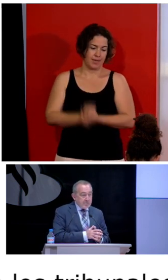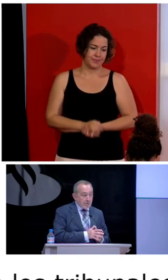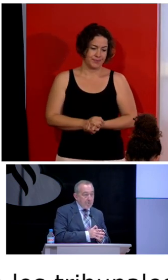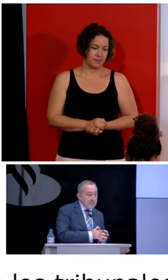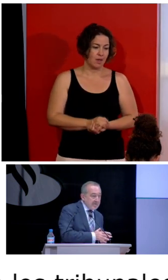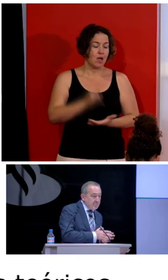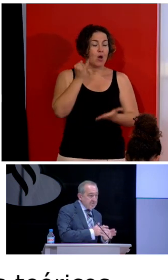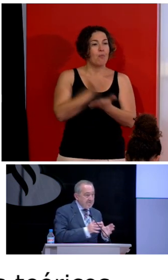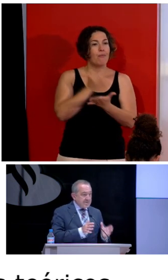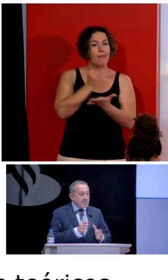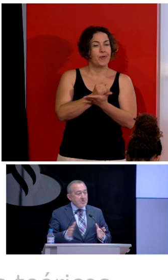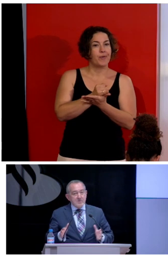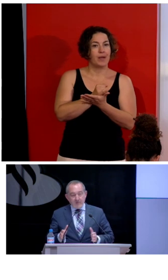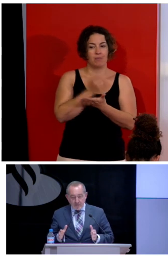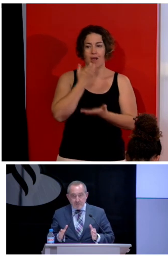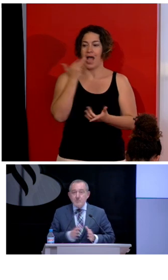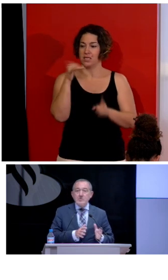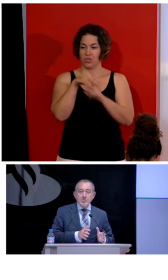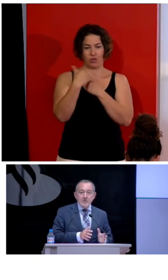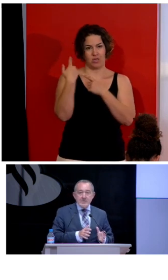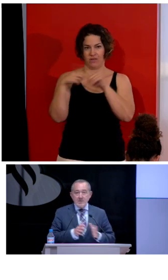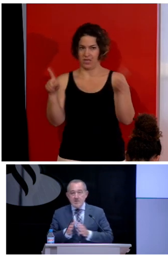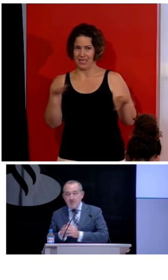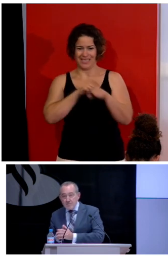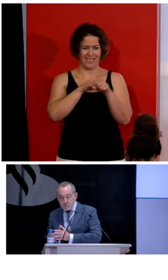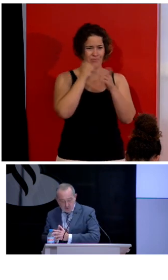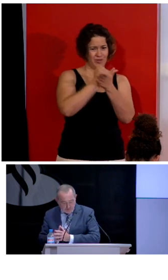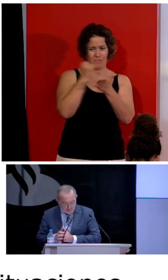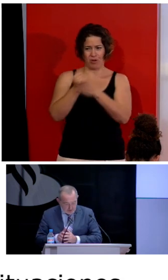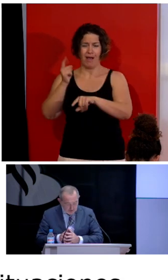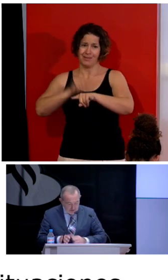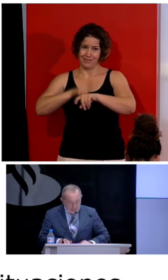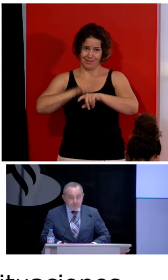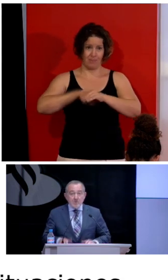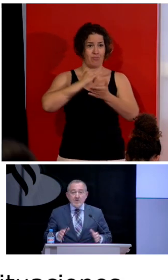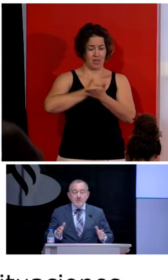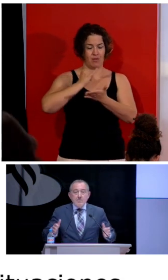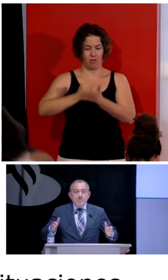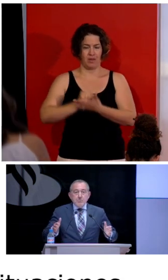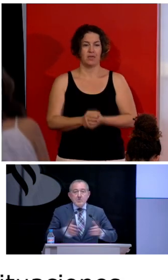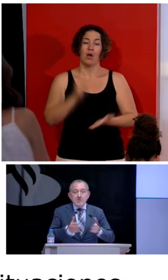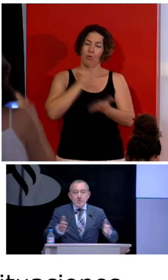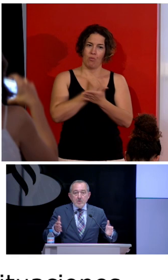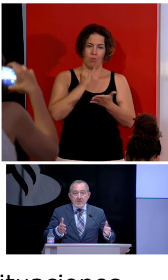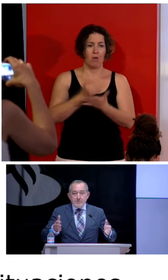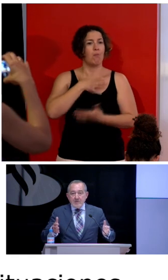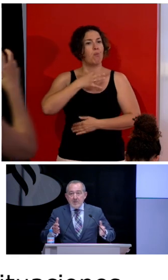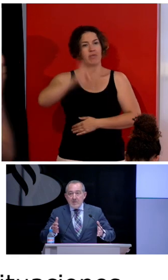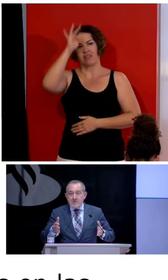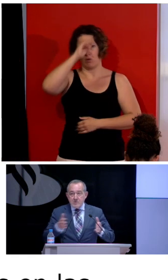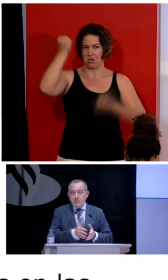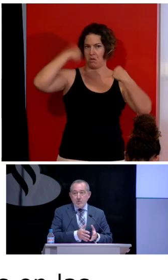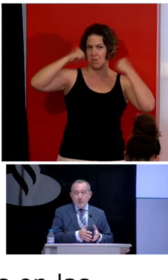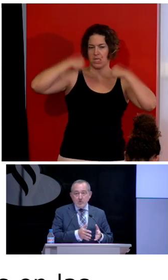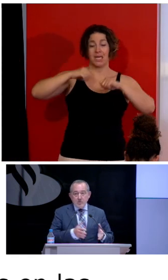Las pruebas, por un lado, tenemos situaciones diferentes, tipos de pruebas, tiempos de los mismos. Las pruebas pueden ser teóricas, prácticas.